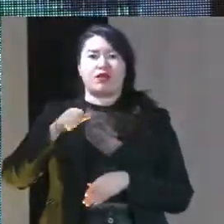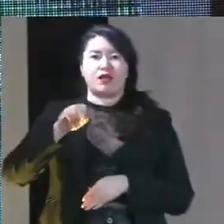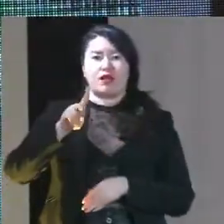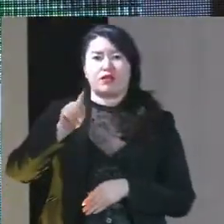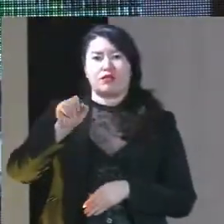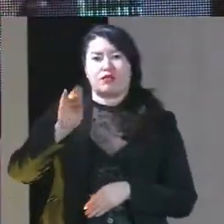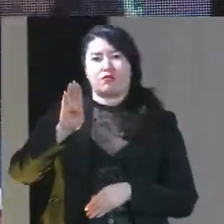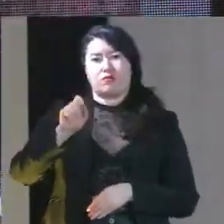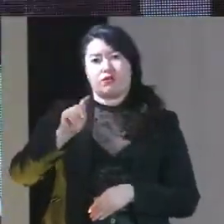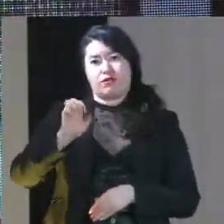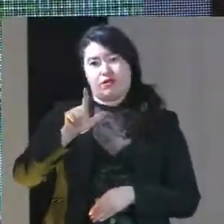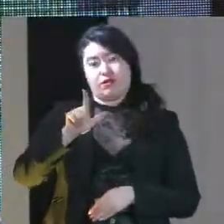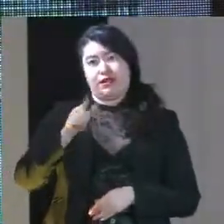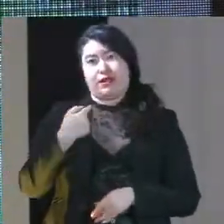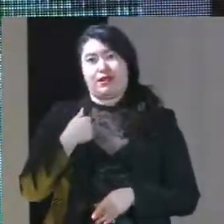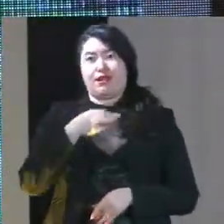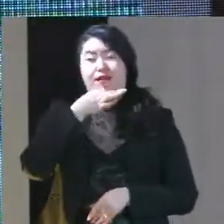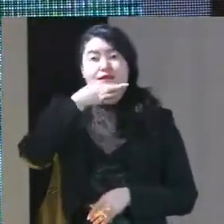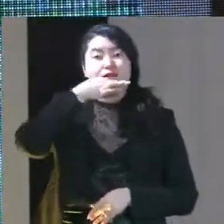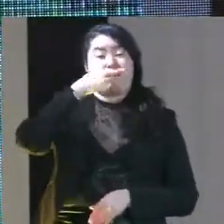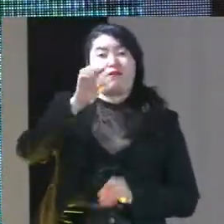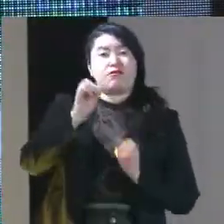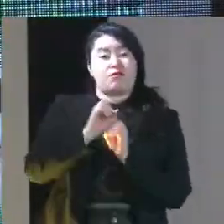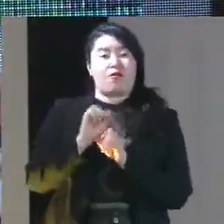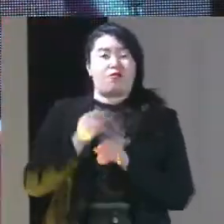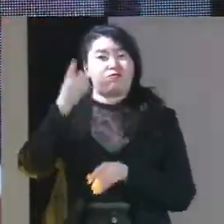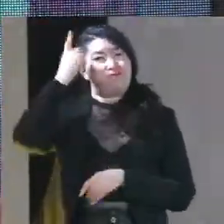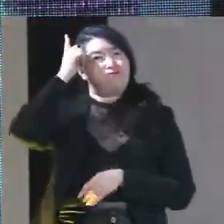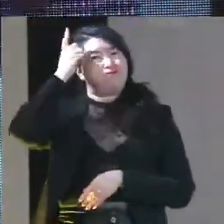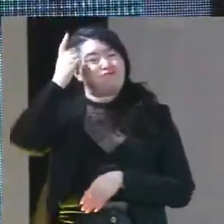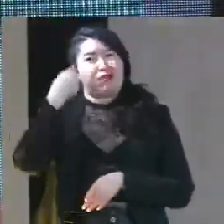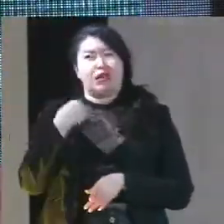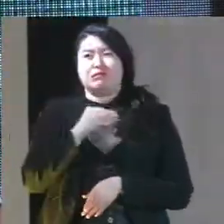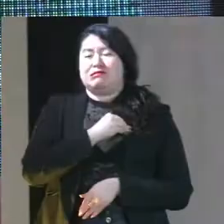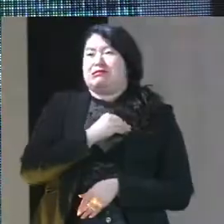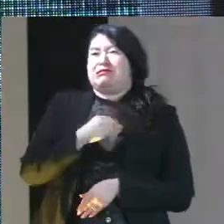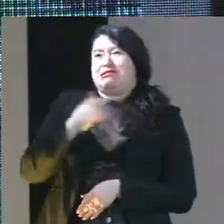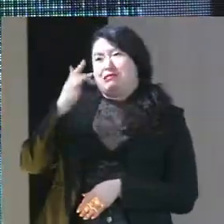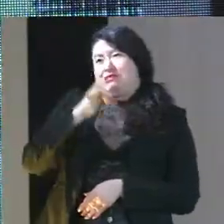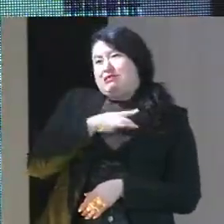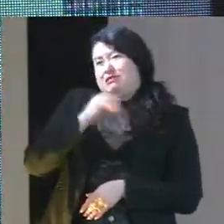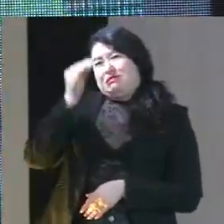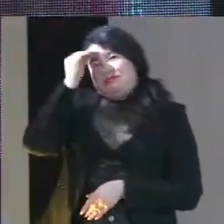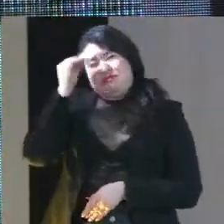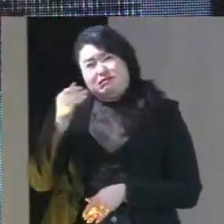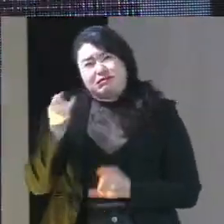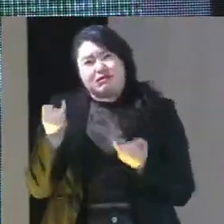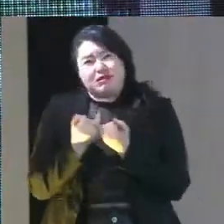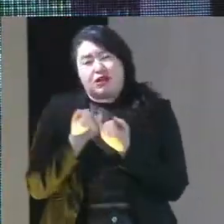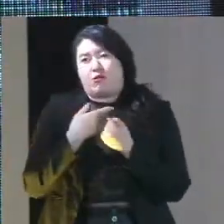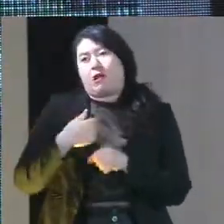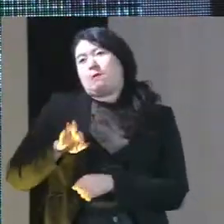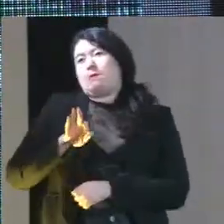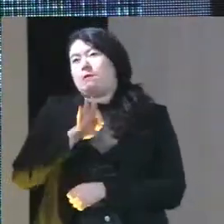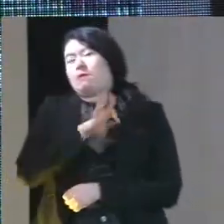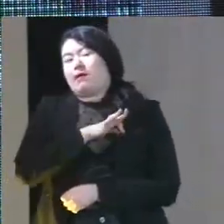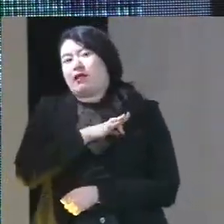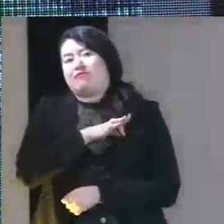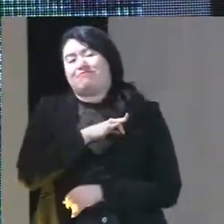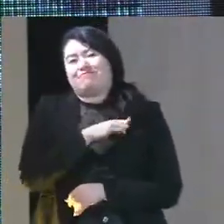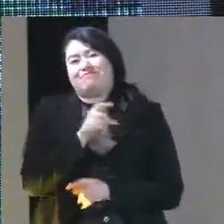Quetzalcóatl, a partir de terror religioso a los caballos o de artes civilizatorias de la verdadera fe, aunque ahí andaban los de la verdadera